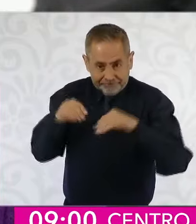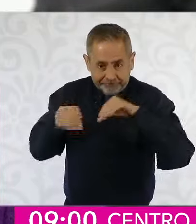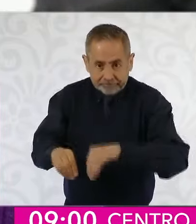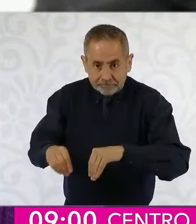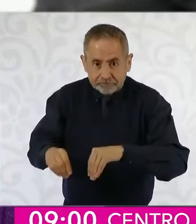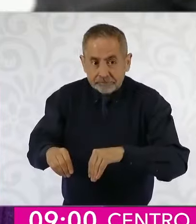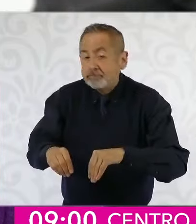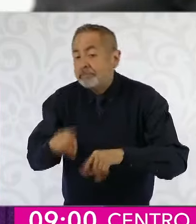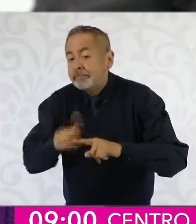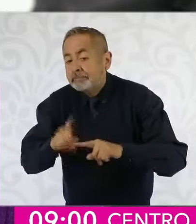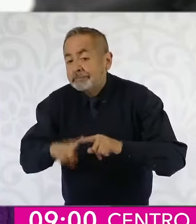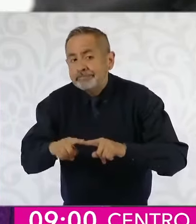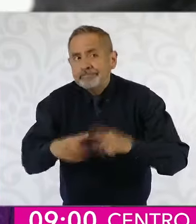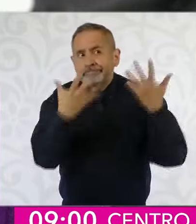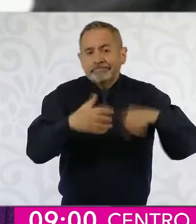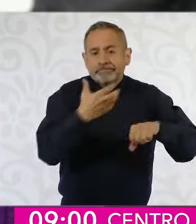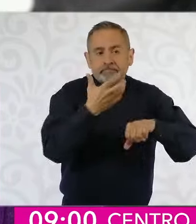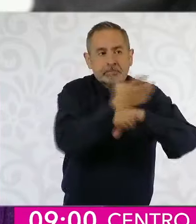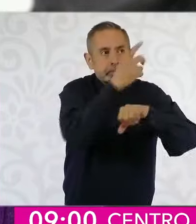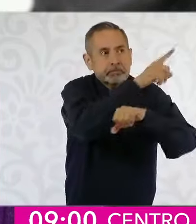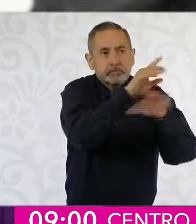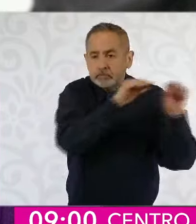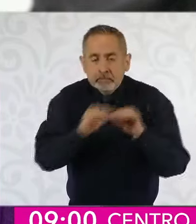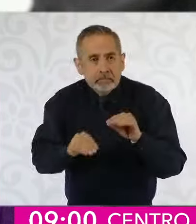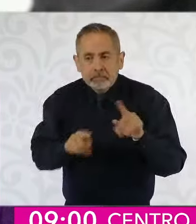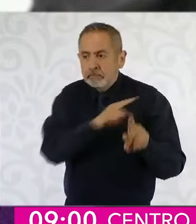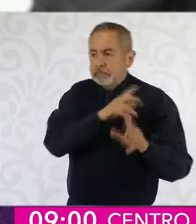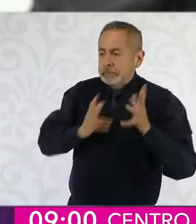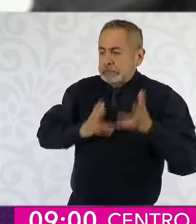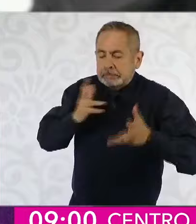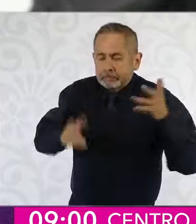con inversiones ya en México que van a,